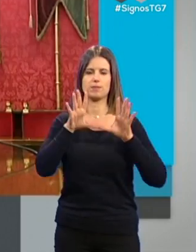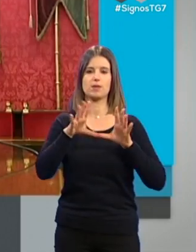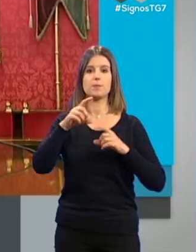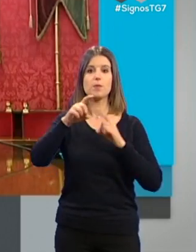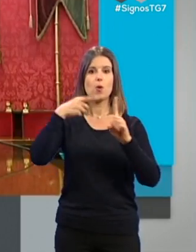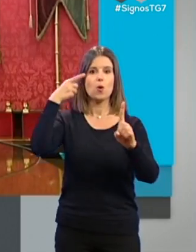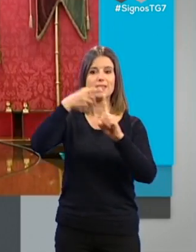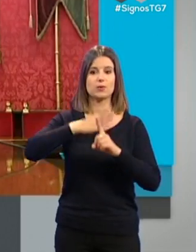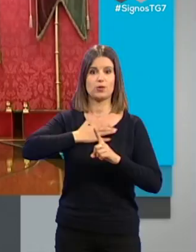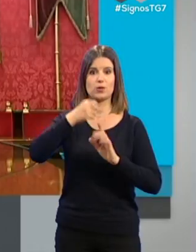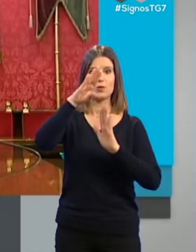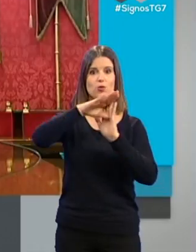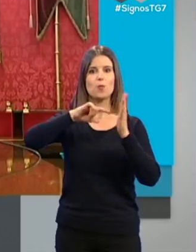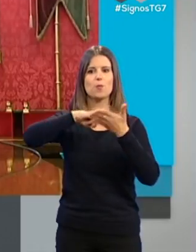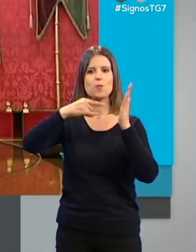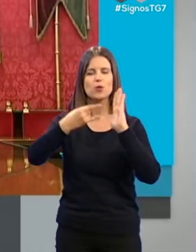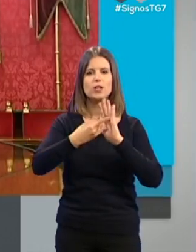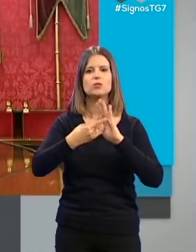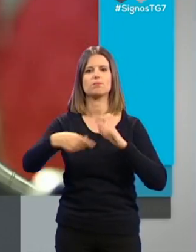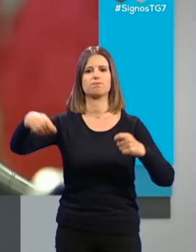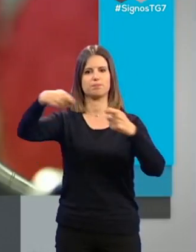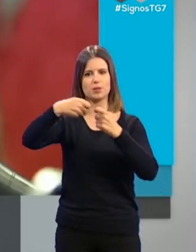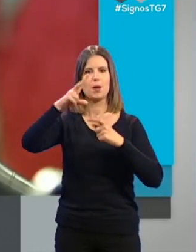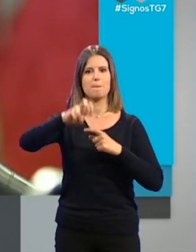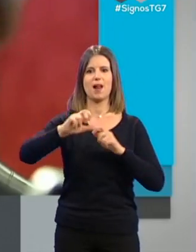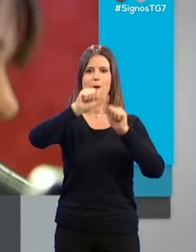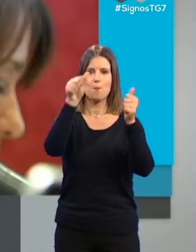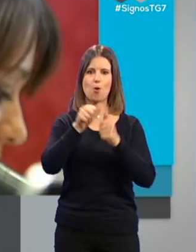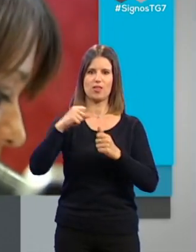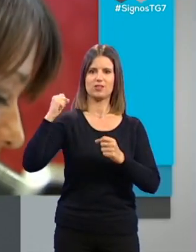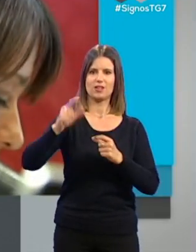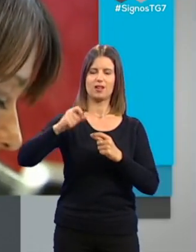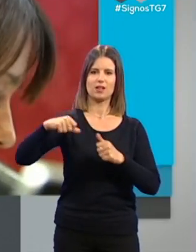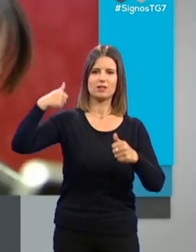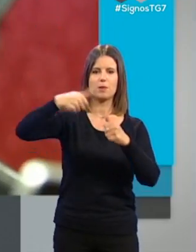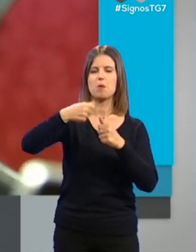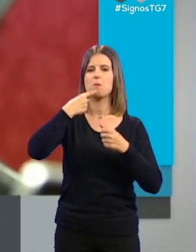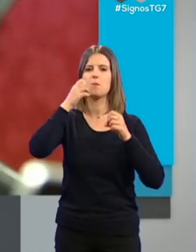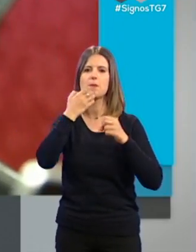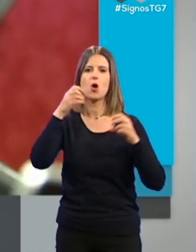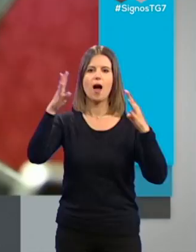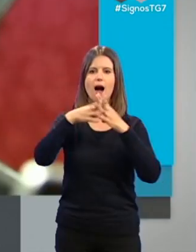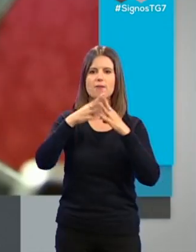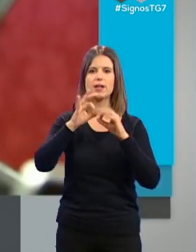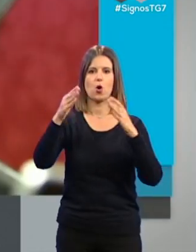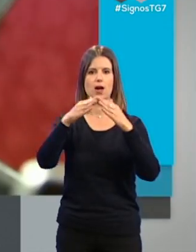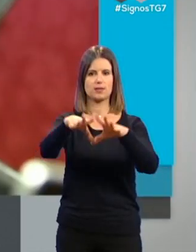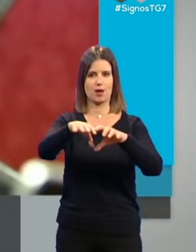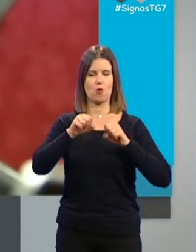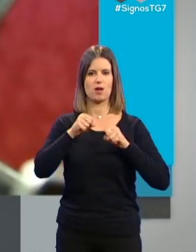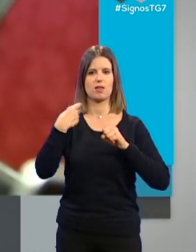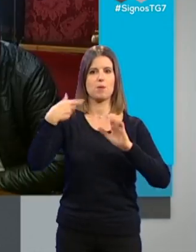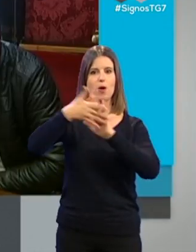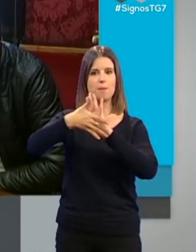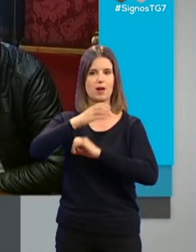del Ayuntamiento es que este proyecto coexista con los modelos tradicionales existentes en la ciudad como albergues o casas de acogida. Así lo ha